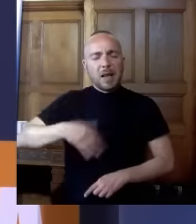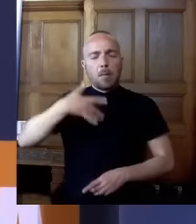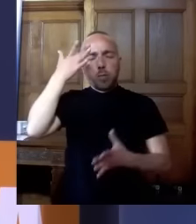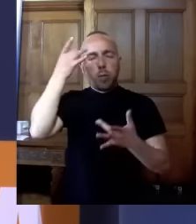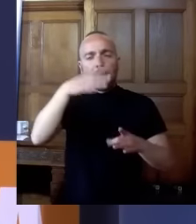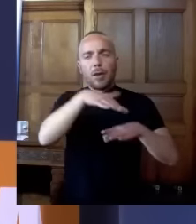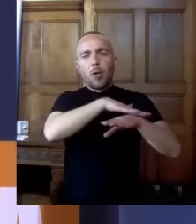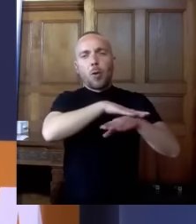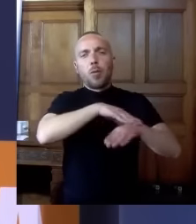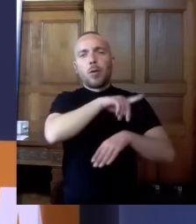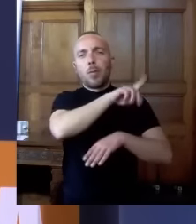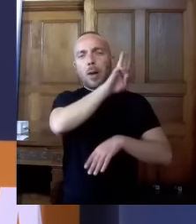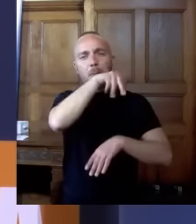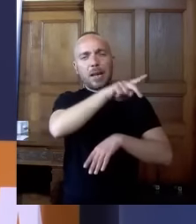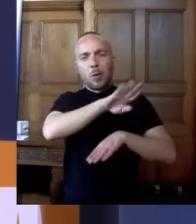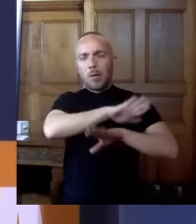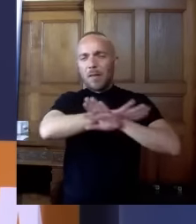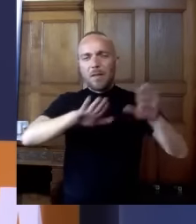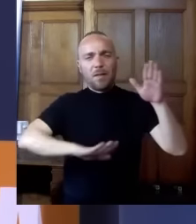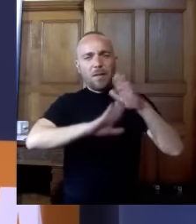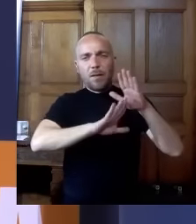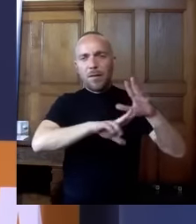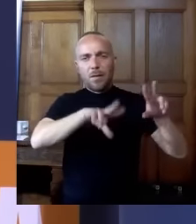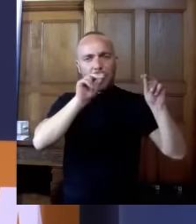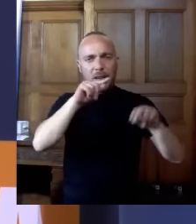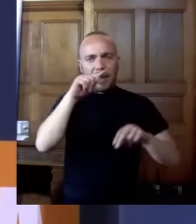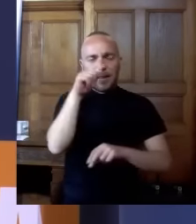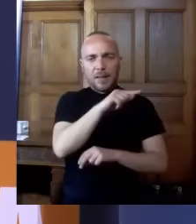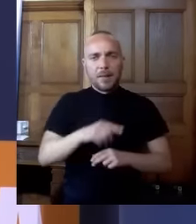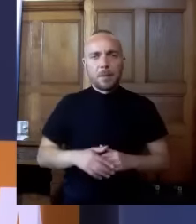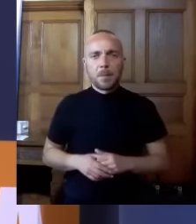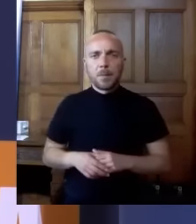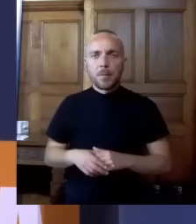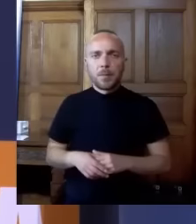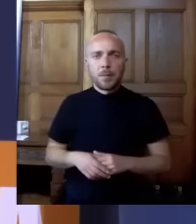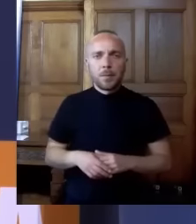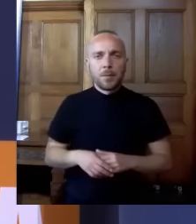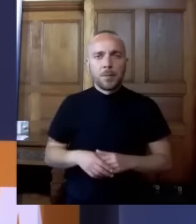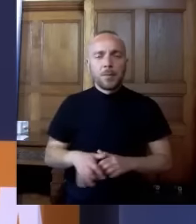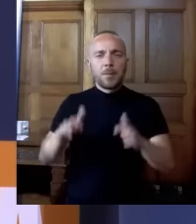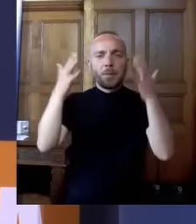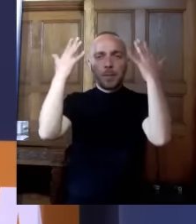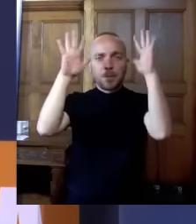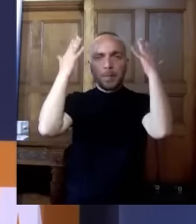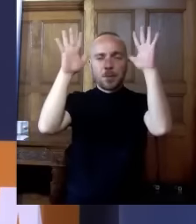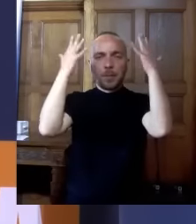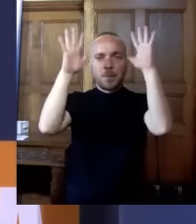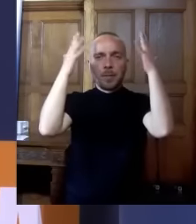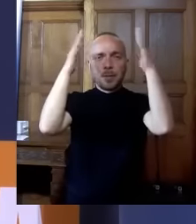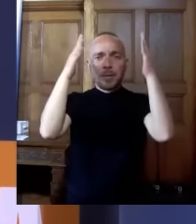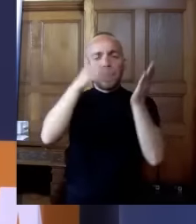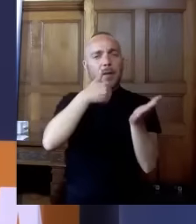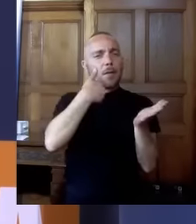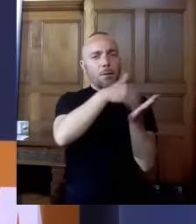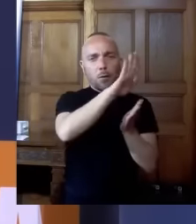gobernabilidad al partido nacionalista Vasco que es de lo que van estas elecciones de una vez de sacarlos del gobierno y que se